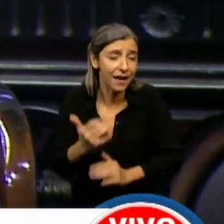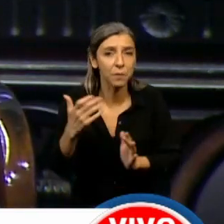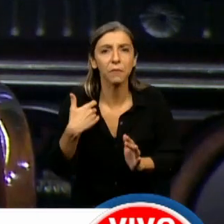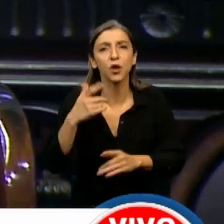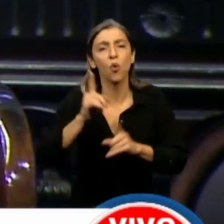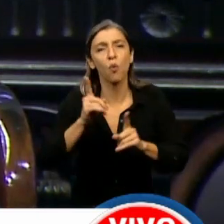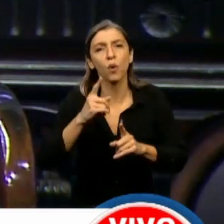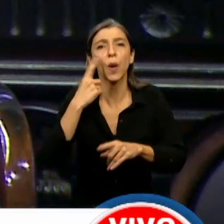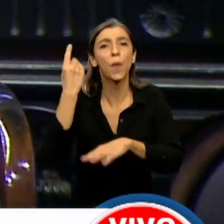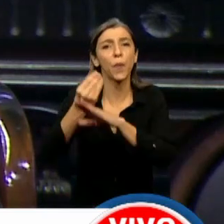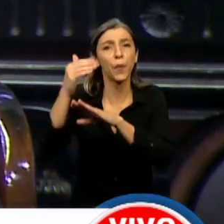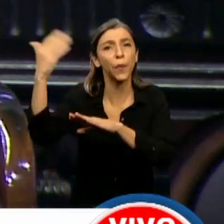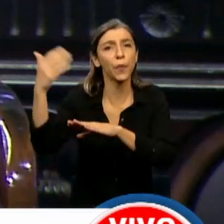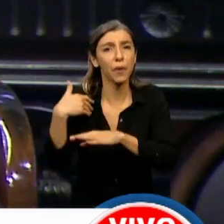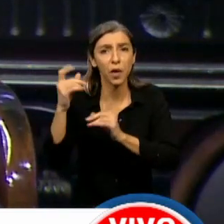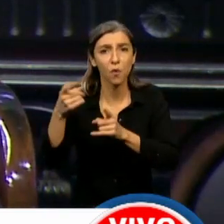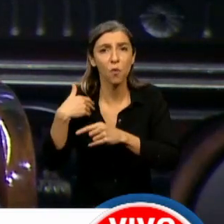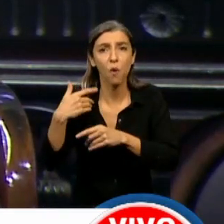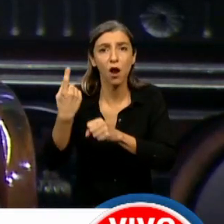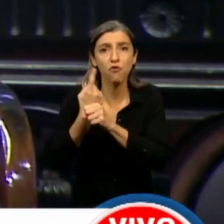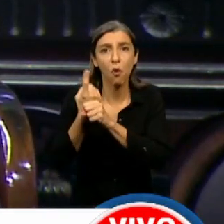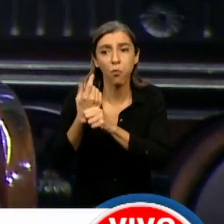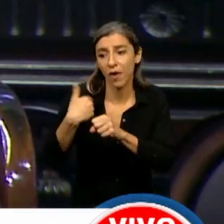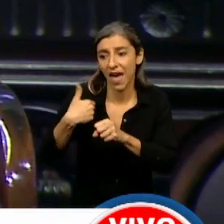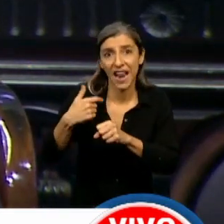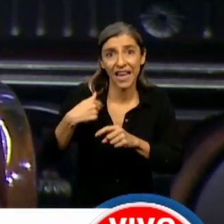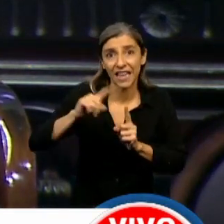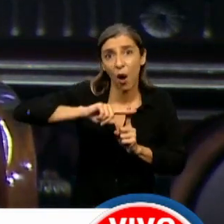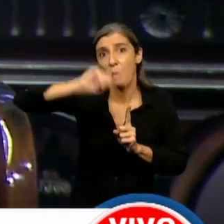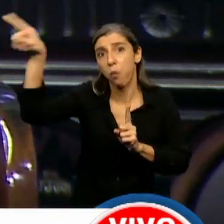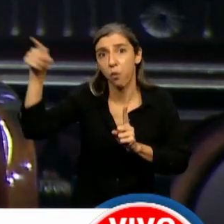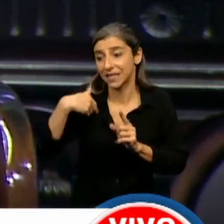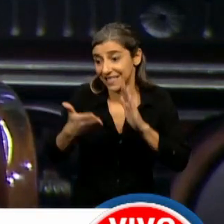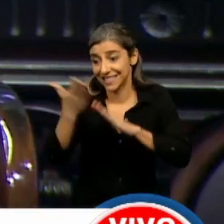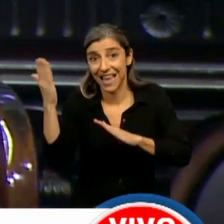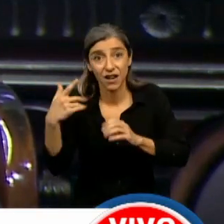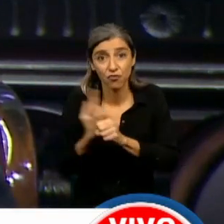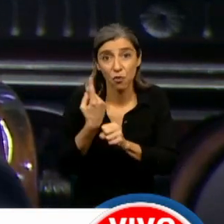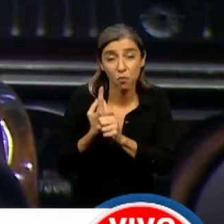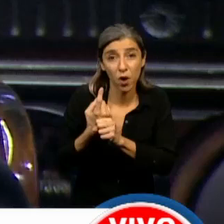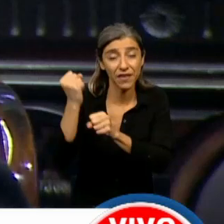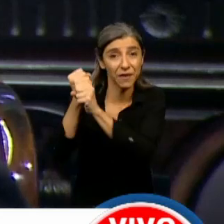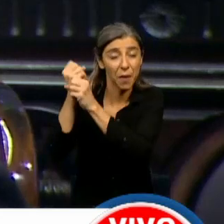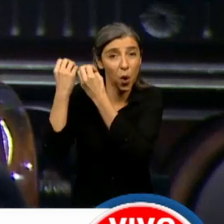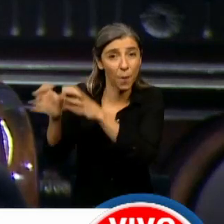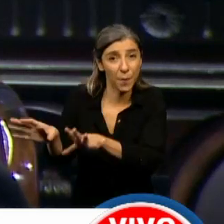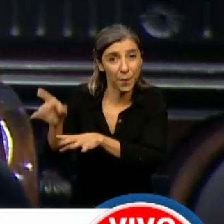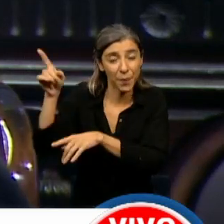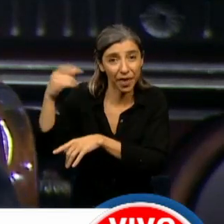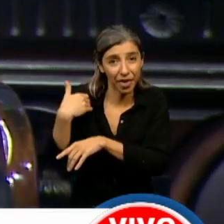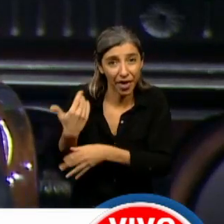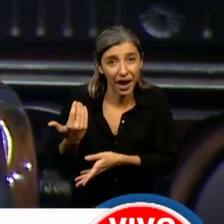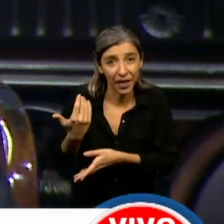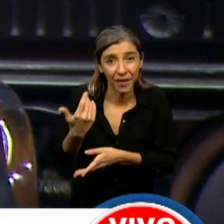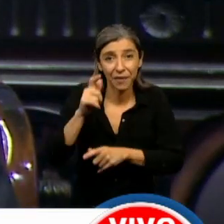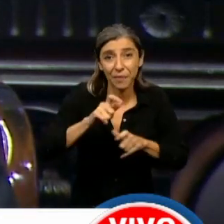vive en el exterior y que hoy no puede salir de la Argentina y ha perdido sus trabajos. Hay extranjeros que están encerrados en la